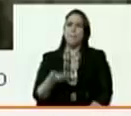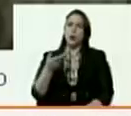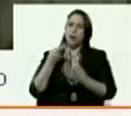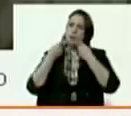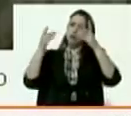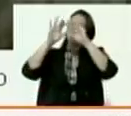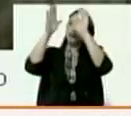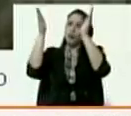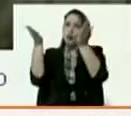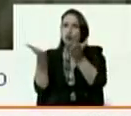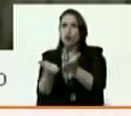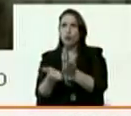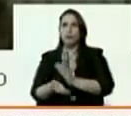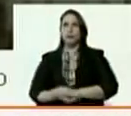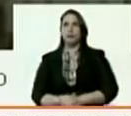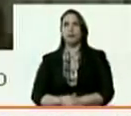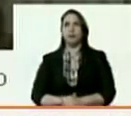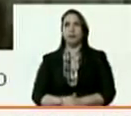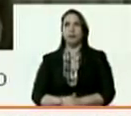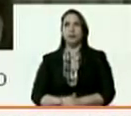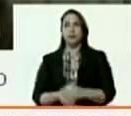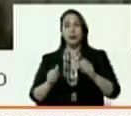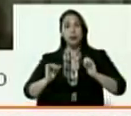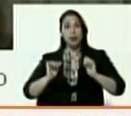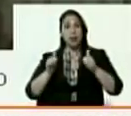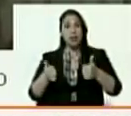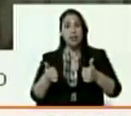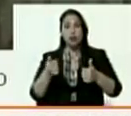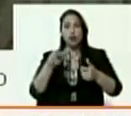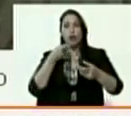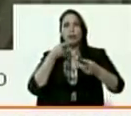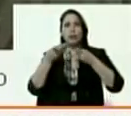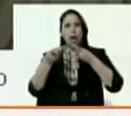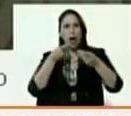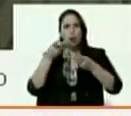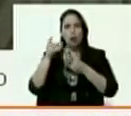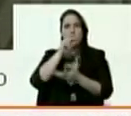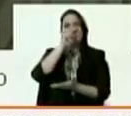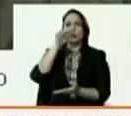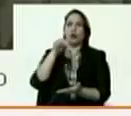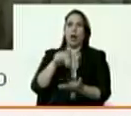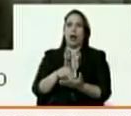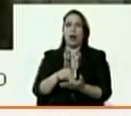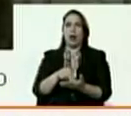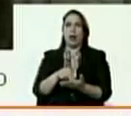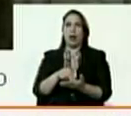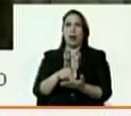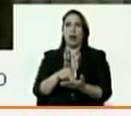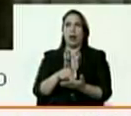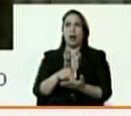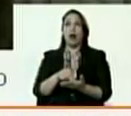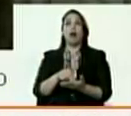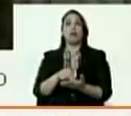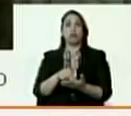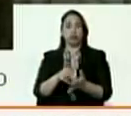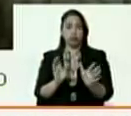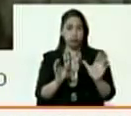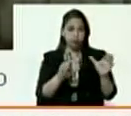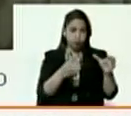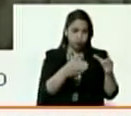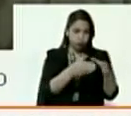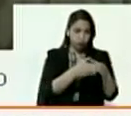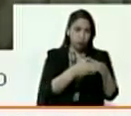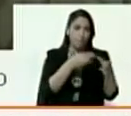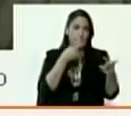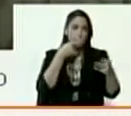entero del inicio de un diálogo nacional en los factores, los